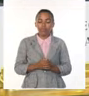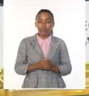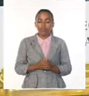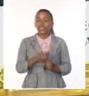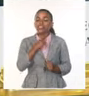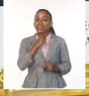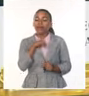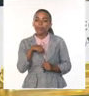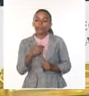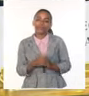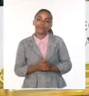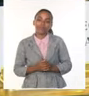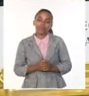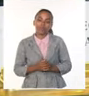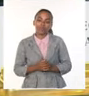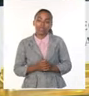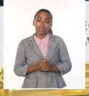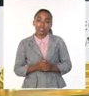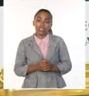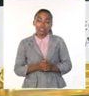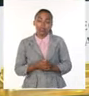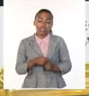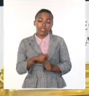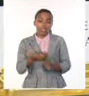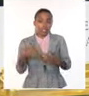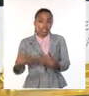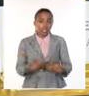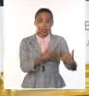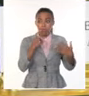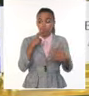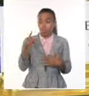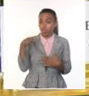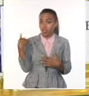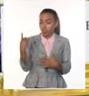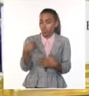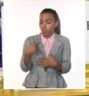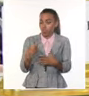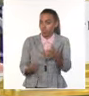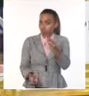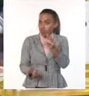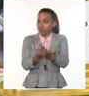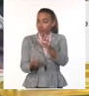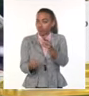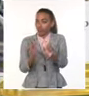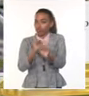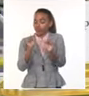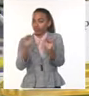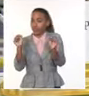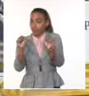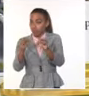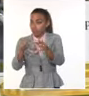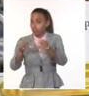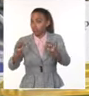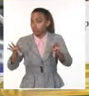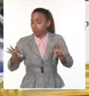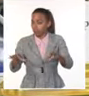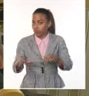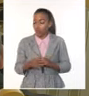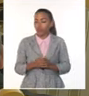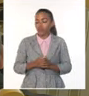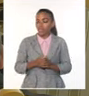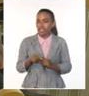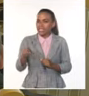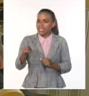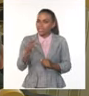que supuestamente patrocinan el terrorismo ha tenido un efecto nefasto en la operatividad financiera del país, provocando una situación